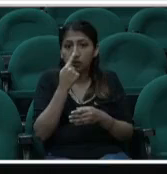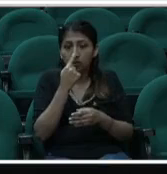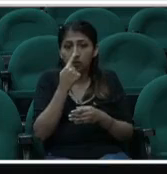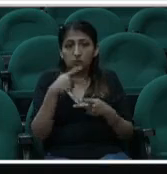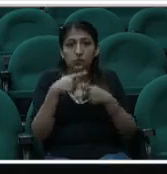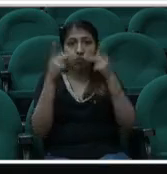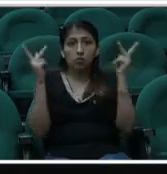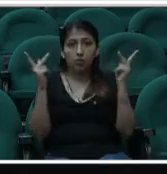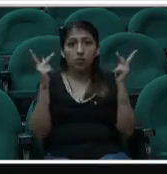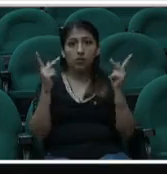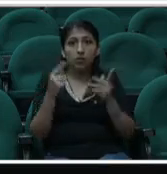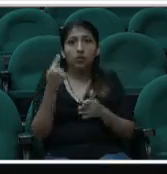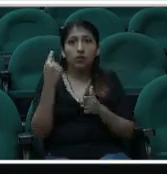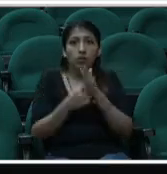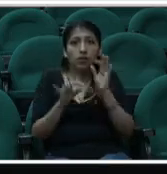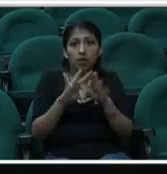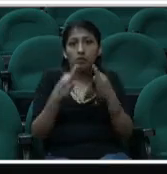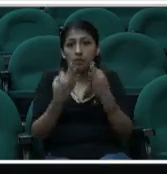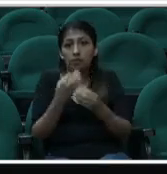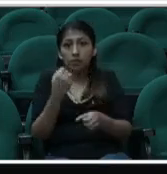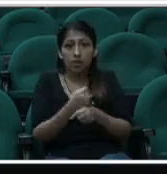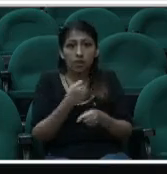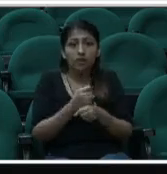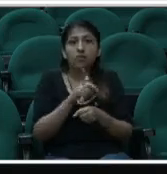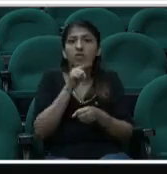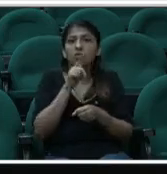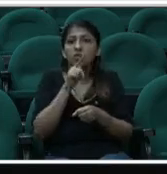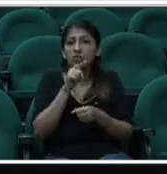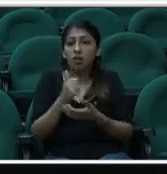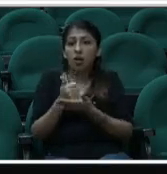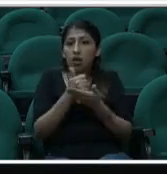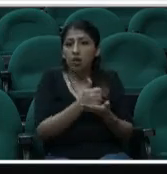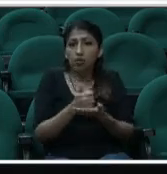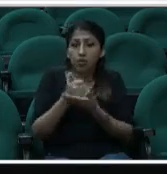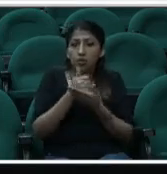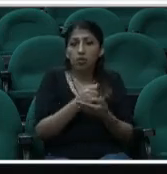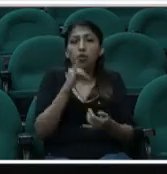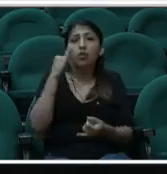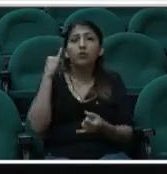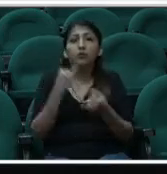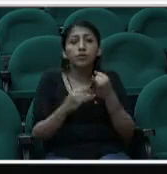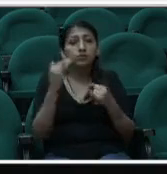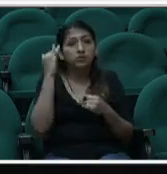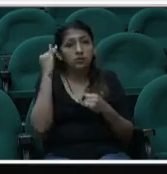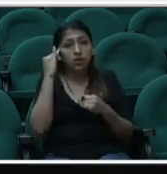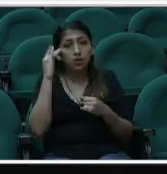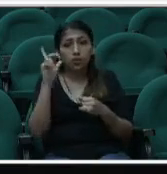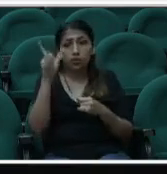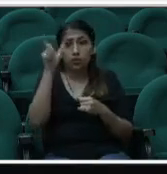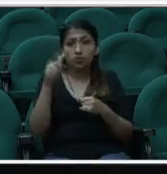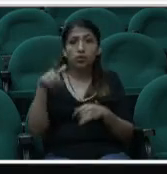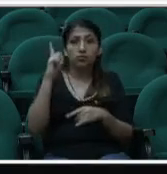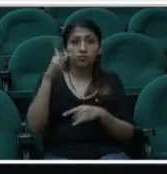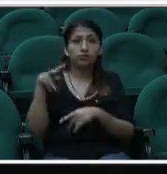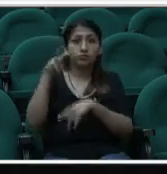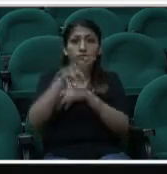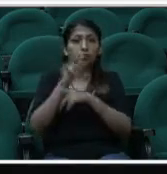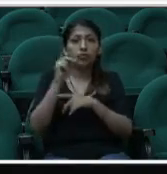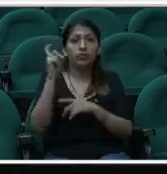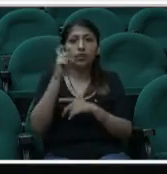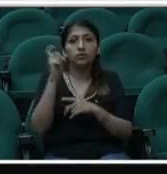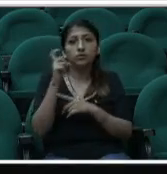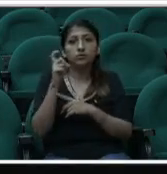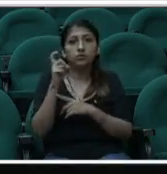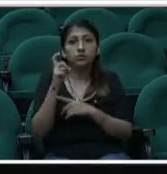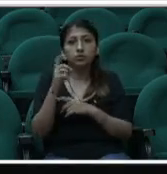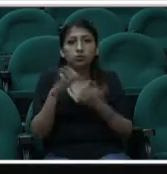pública que incluya a qué se dedican sus familiares quienes fueron sus financistas esto con el fin de saber que un legislador cuando llega a la asamblea no va a tener que en